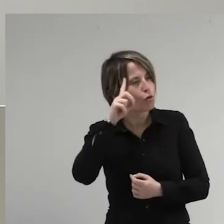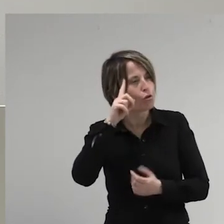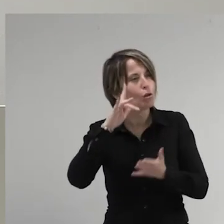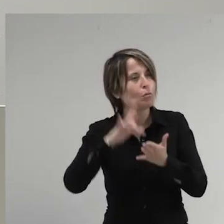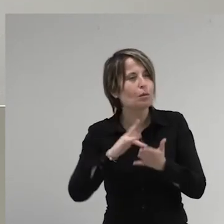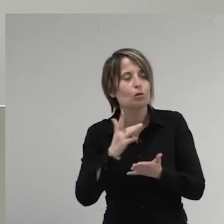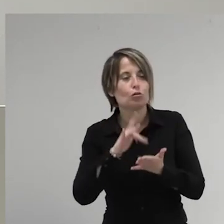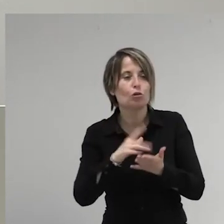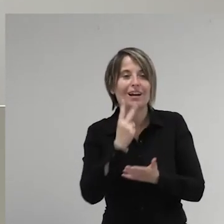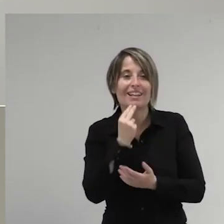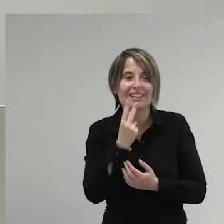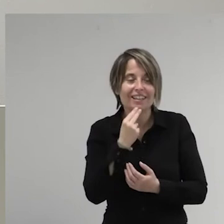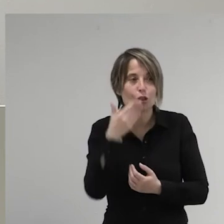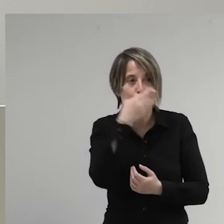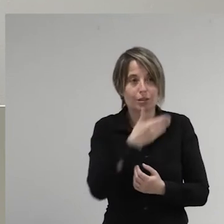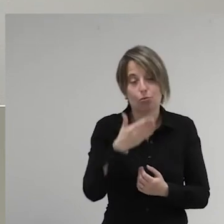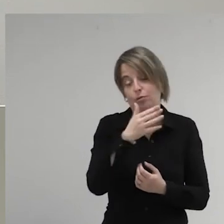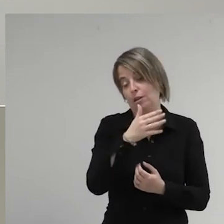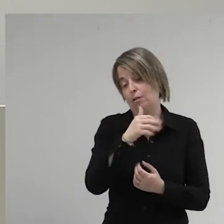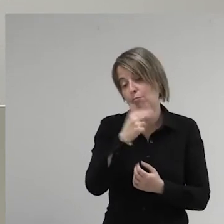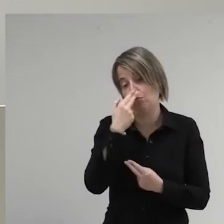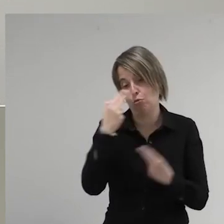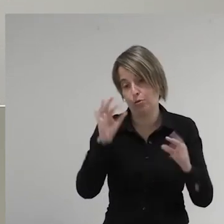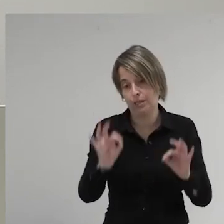guetos en las escuelas públicas está.